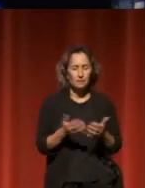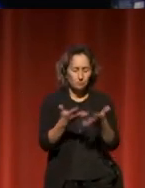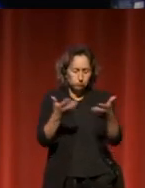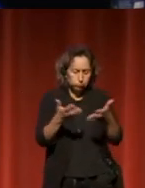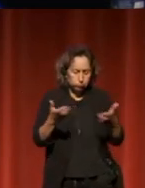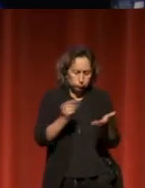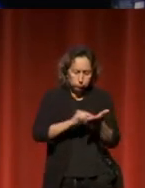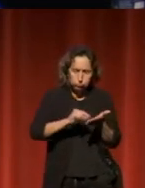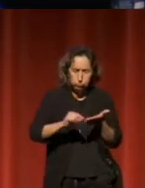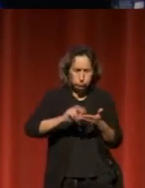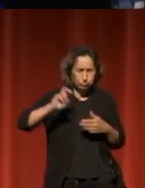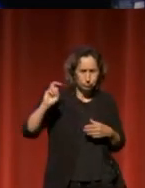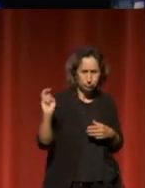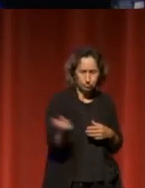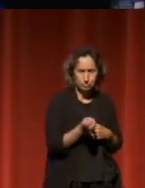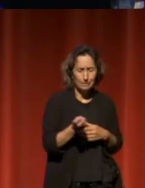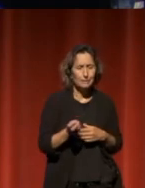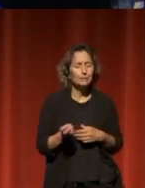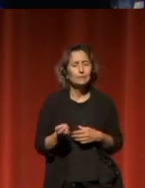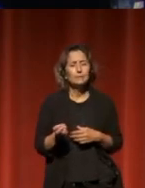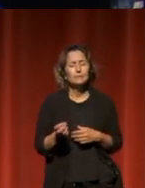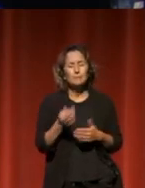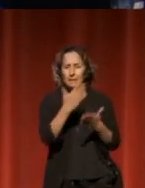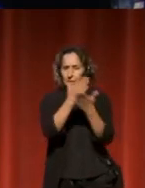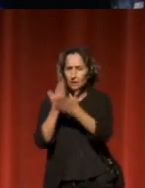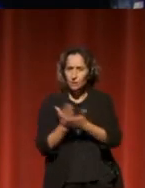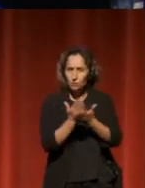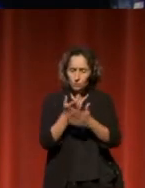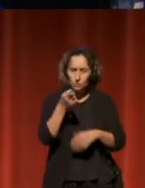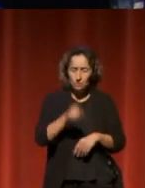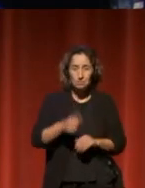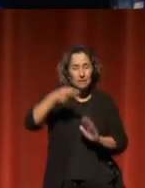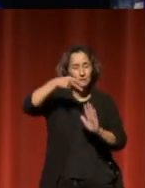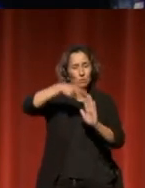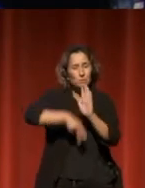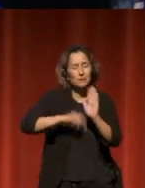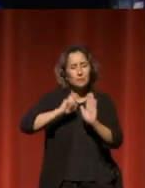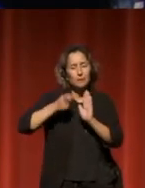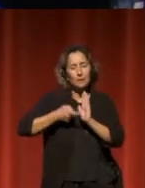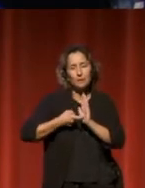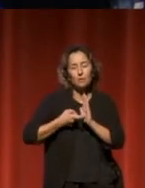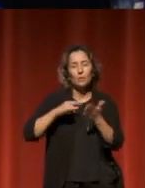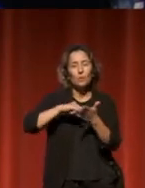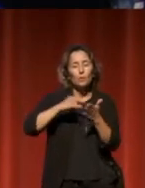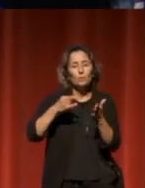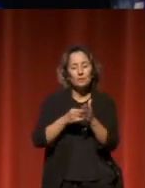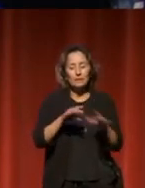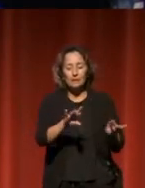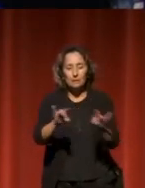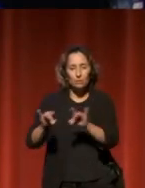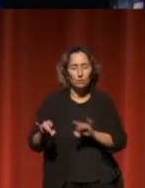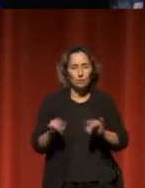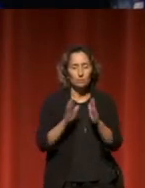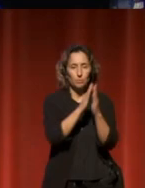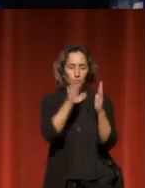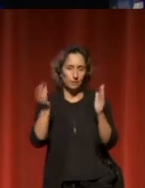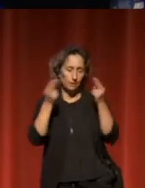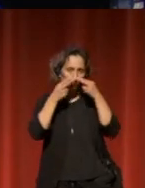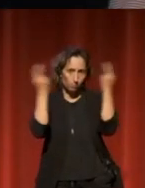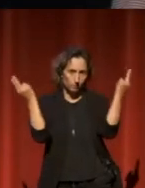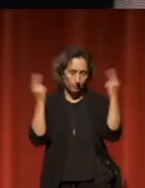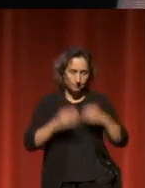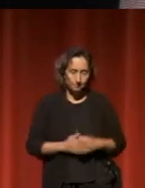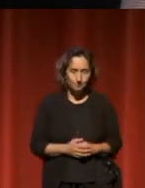y estudios, destacando especialmente los relacionados con la normativa legal y la planificación territorial de las bibliotecas